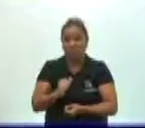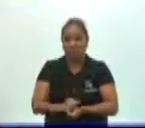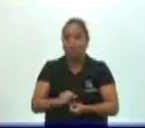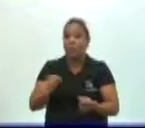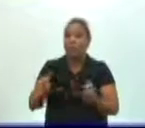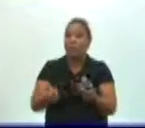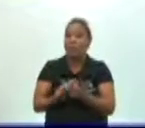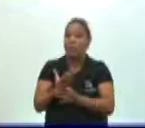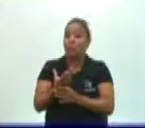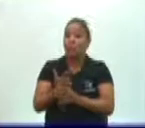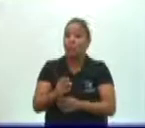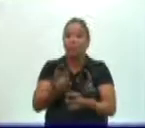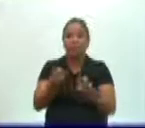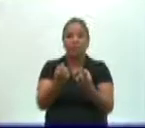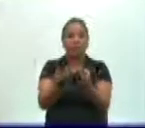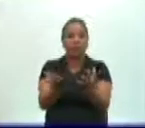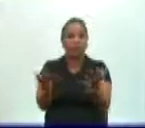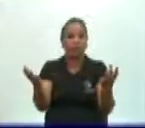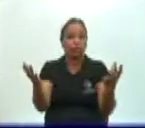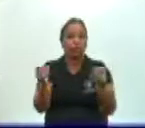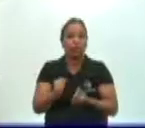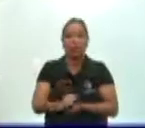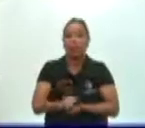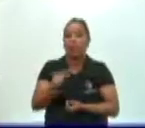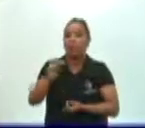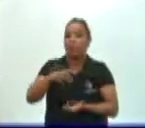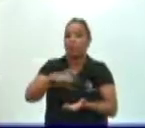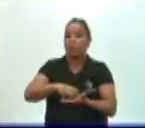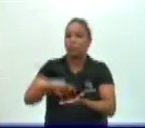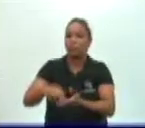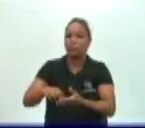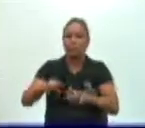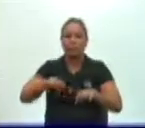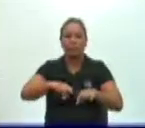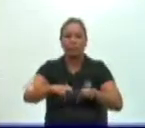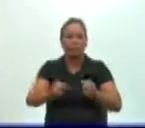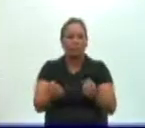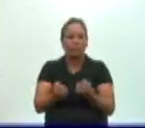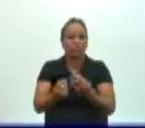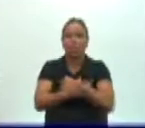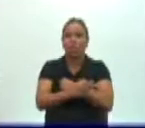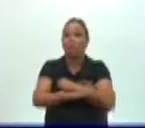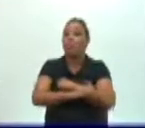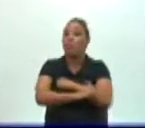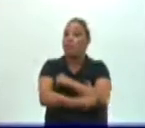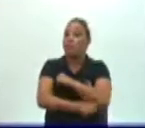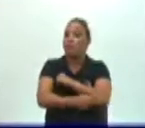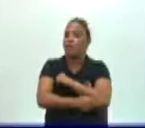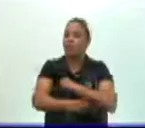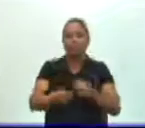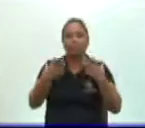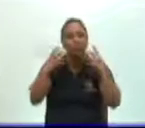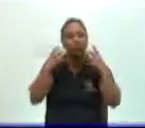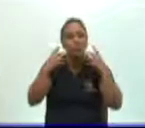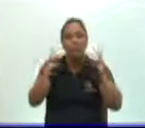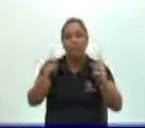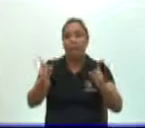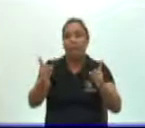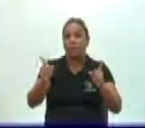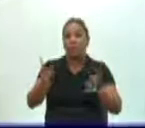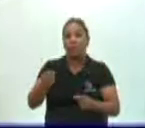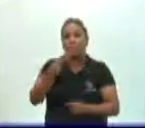primas. La posesión de estos territorios, su control y dominio, representaron aspectos fundamentales en la política de las